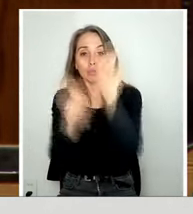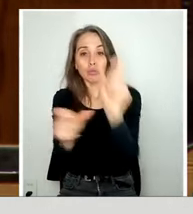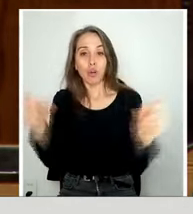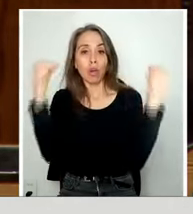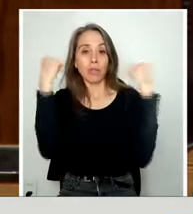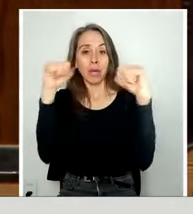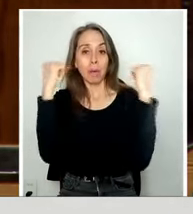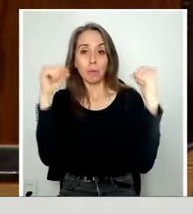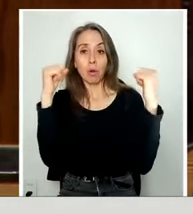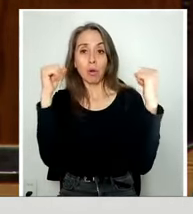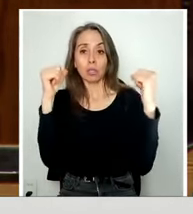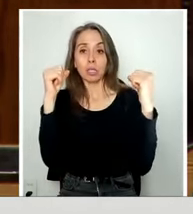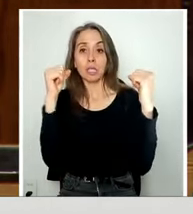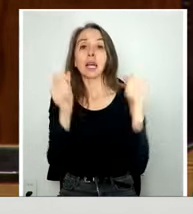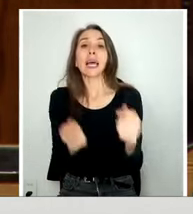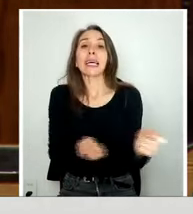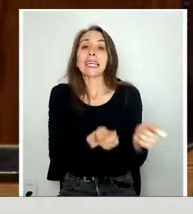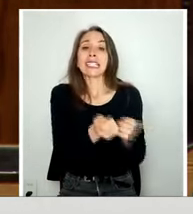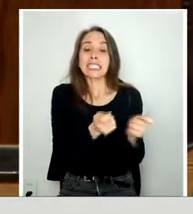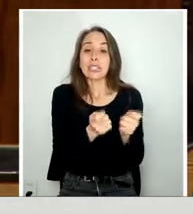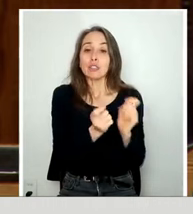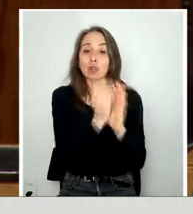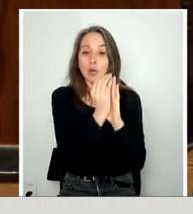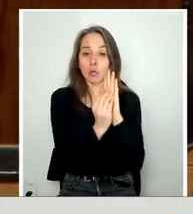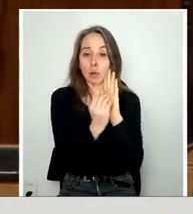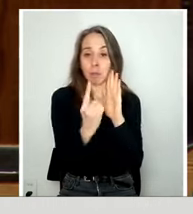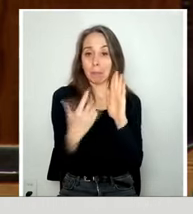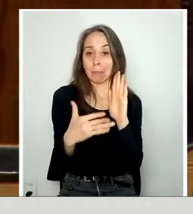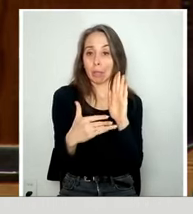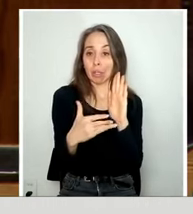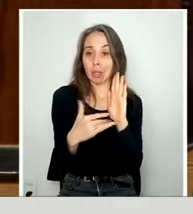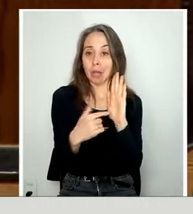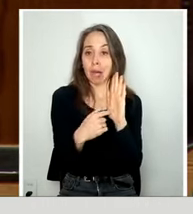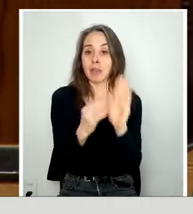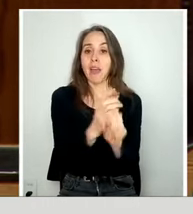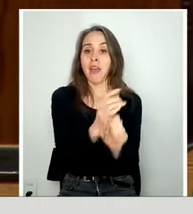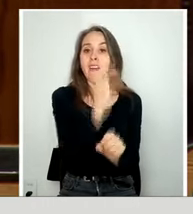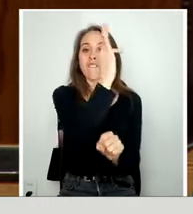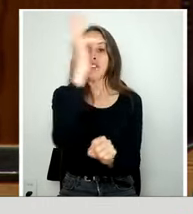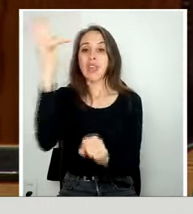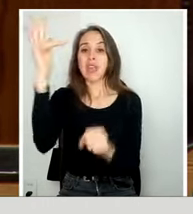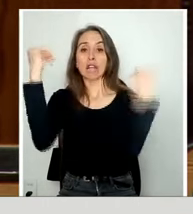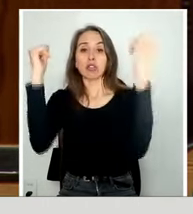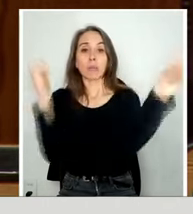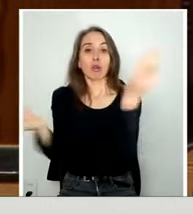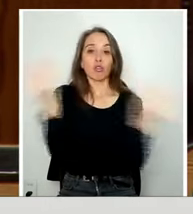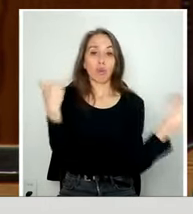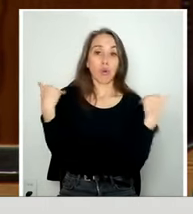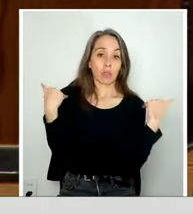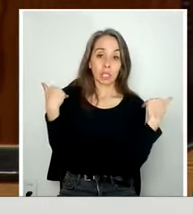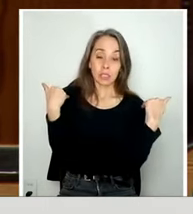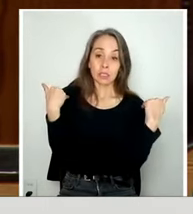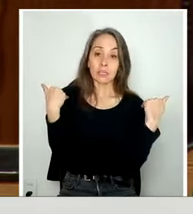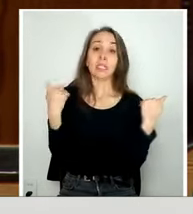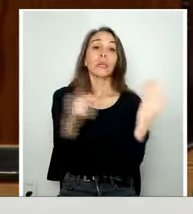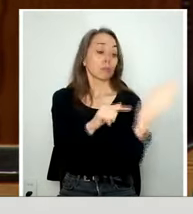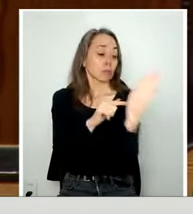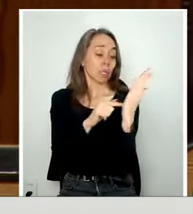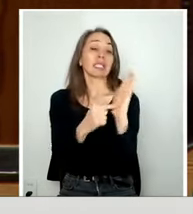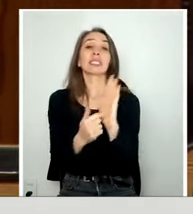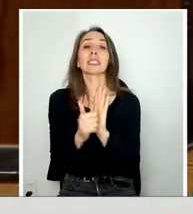por la gestión y priorización que establece nuestra federaciones deportivas se pueda cumplir de la mejor manera posible